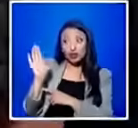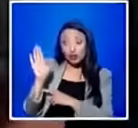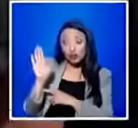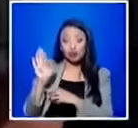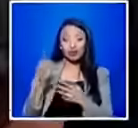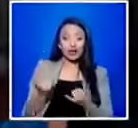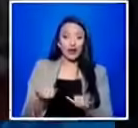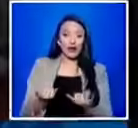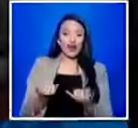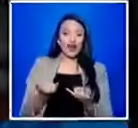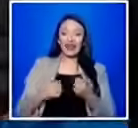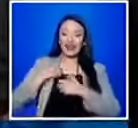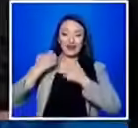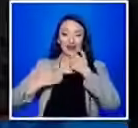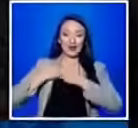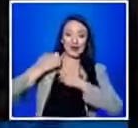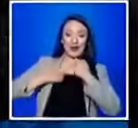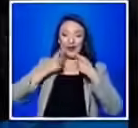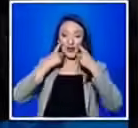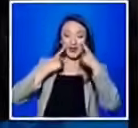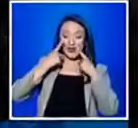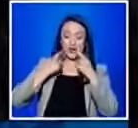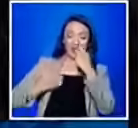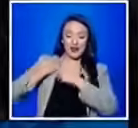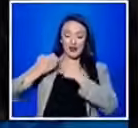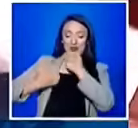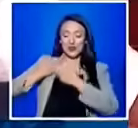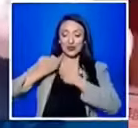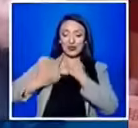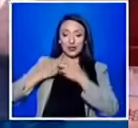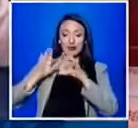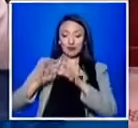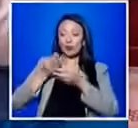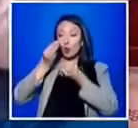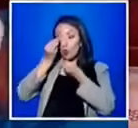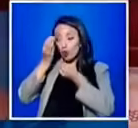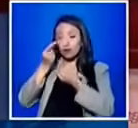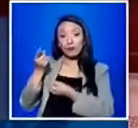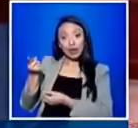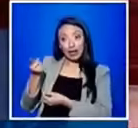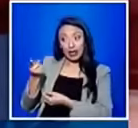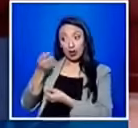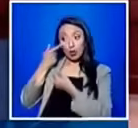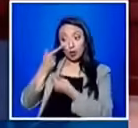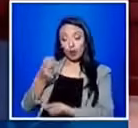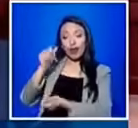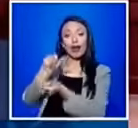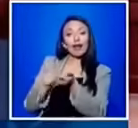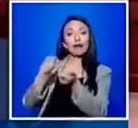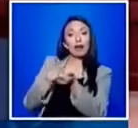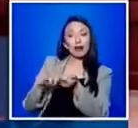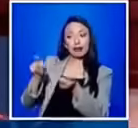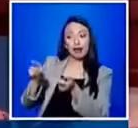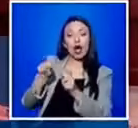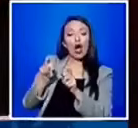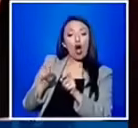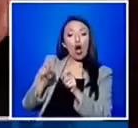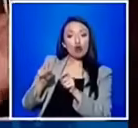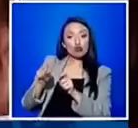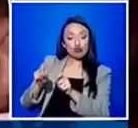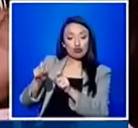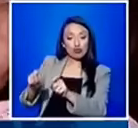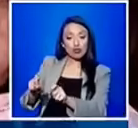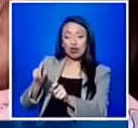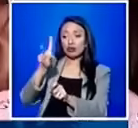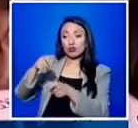ahora brotan de alegría y esperanza. En nuestro noticiero contó que cuida a su hermana Johanna, quien padece cáncer de colon,